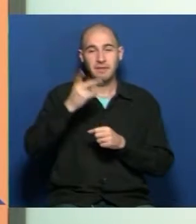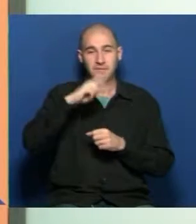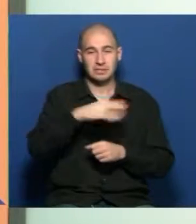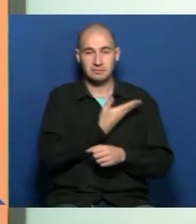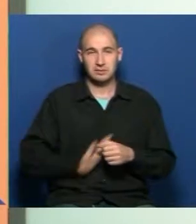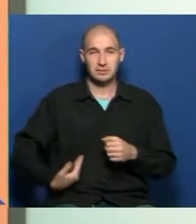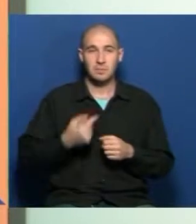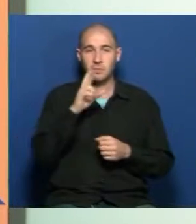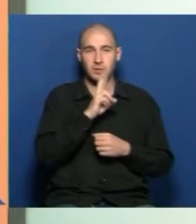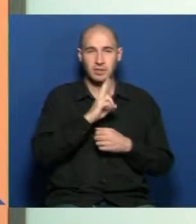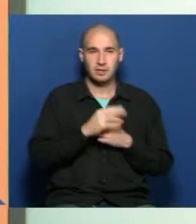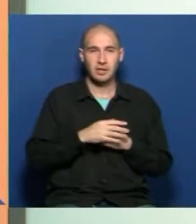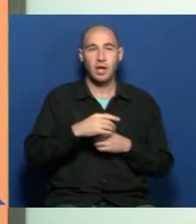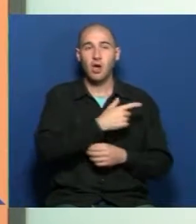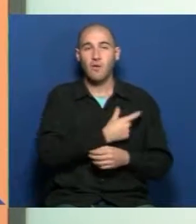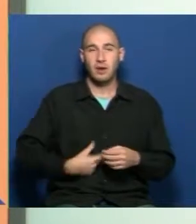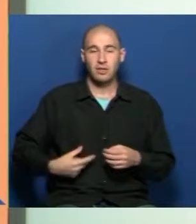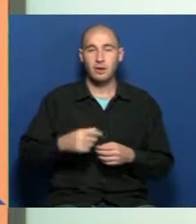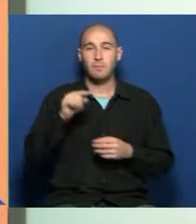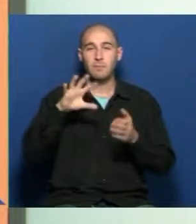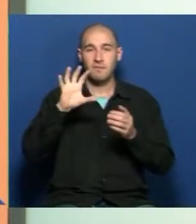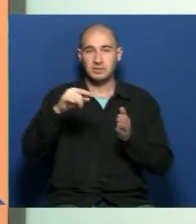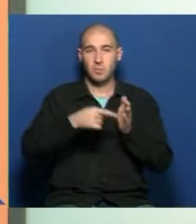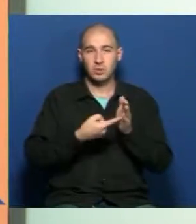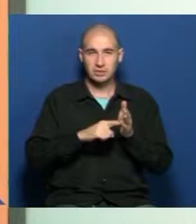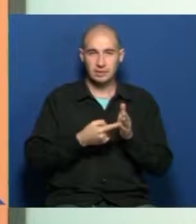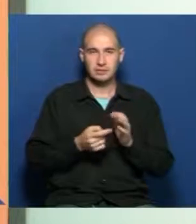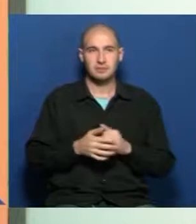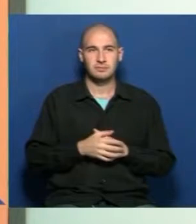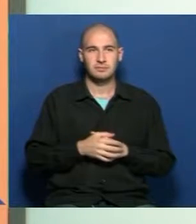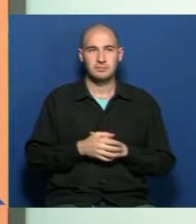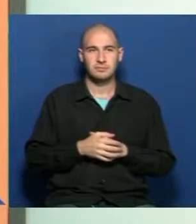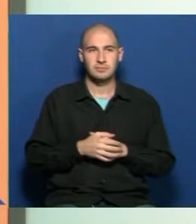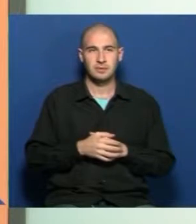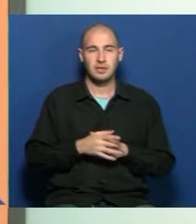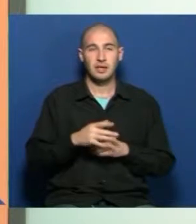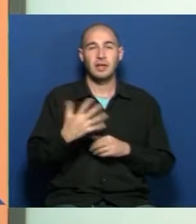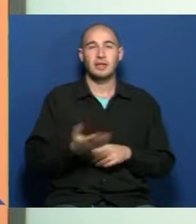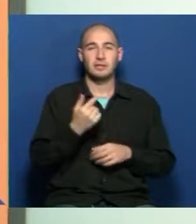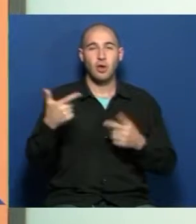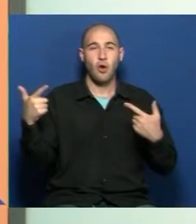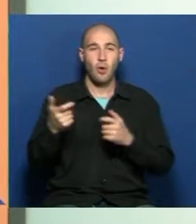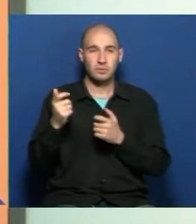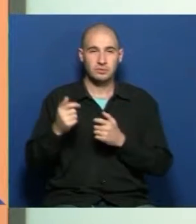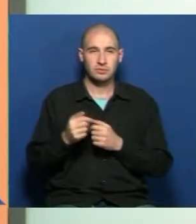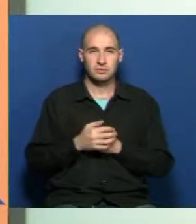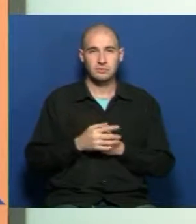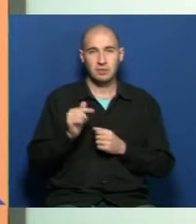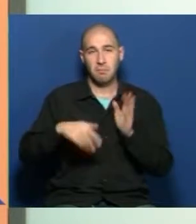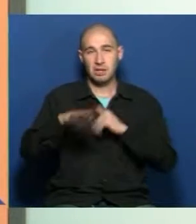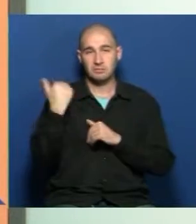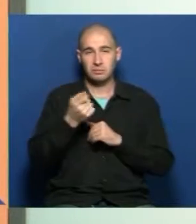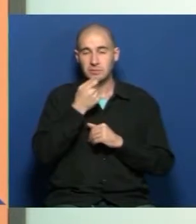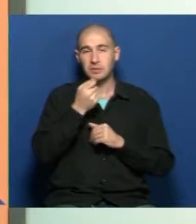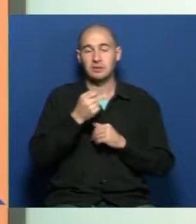vicepresidenta, una gobernadora de la provincia de Buenos Aires, una dirigente de la oposición que probablemente sea la más importante,